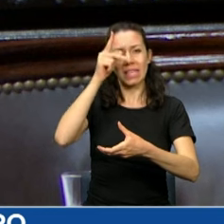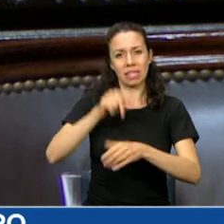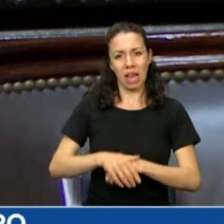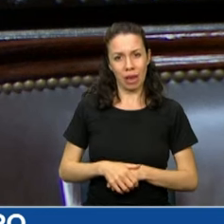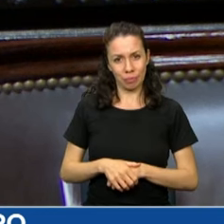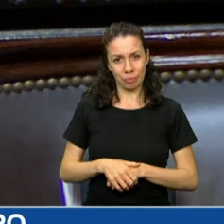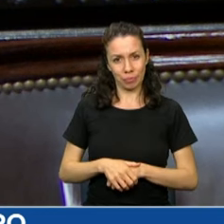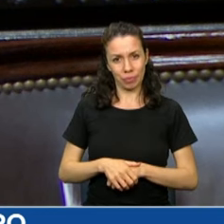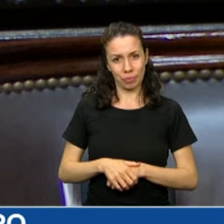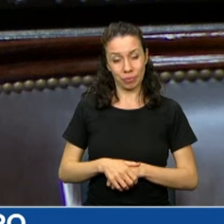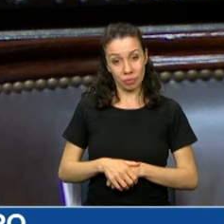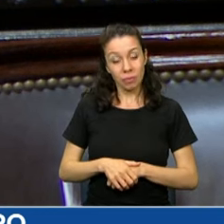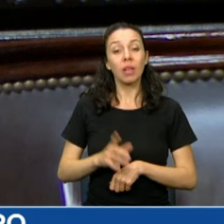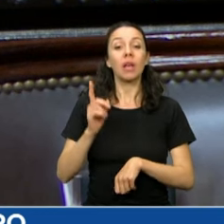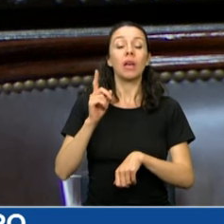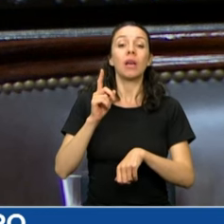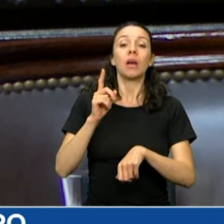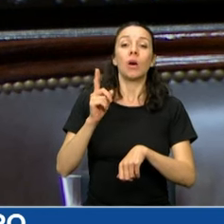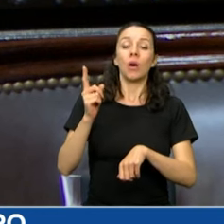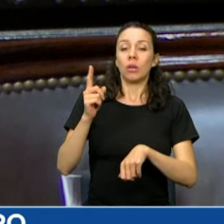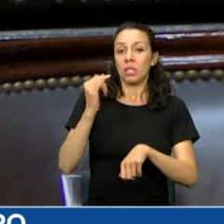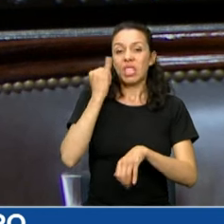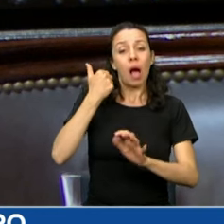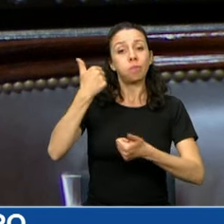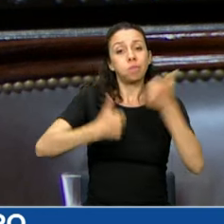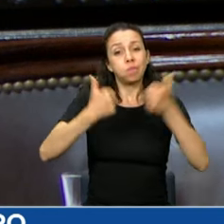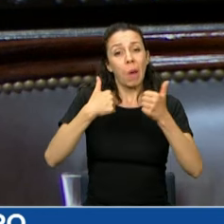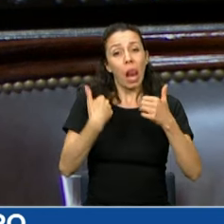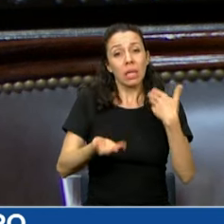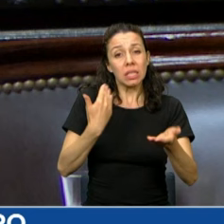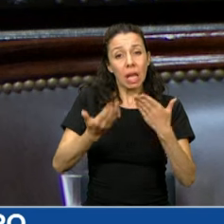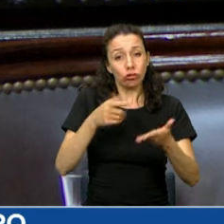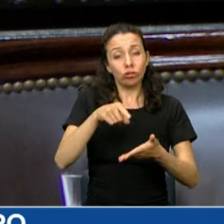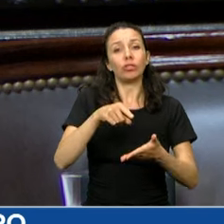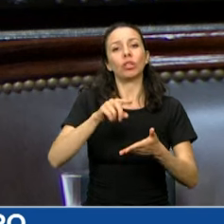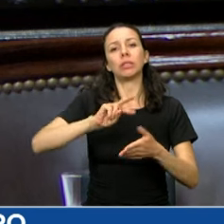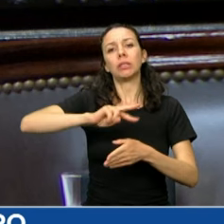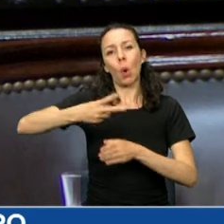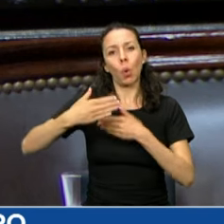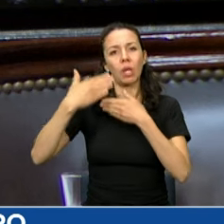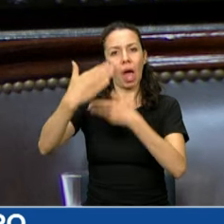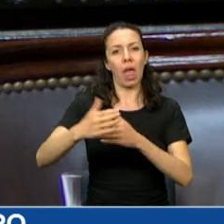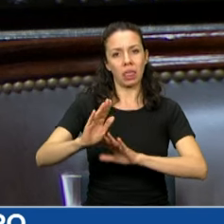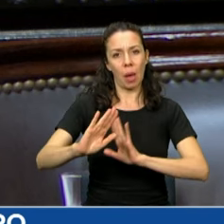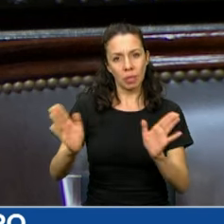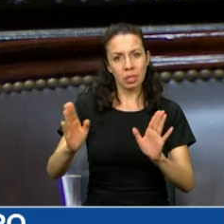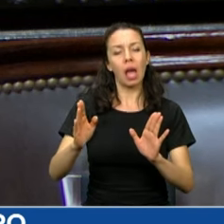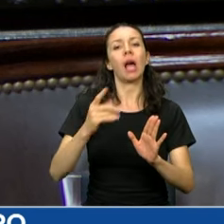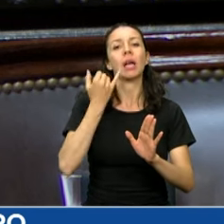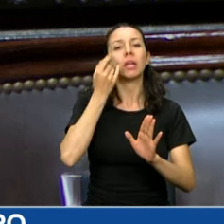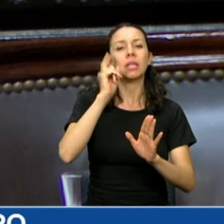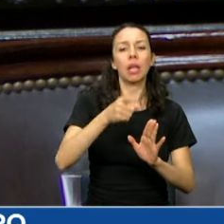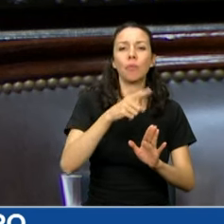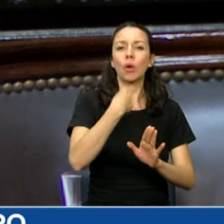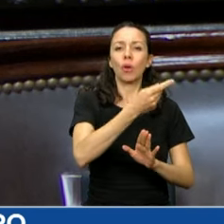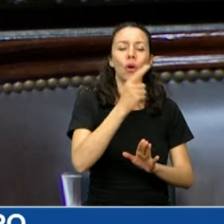y ya en proceso de licitación la segunda etapa y el gas la reversión del gasoducto